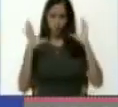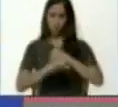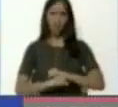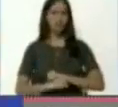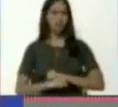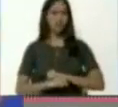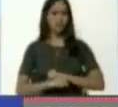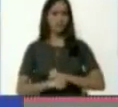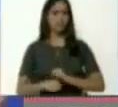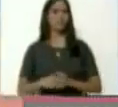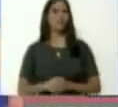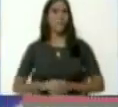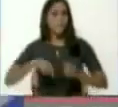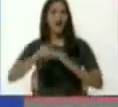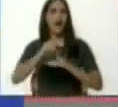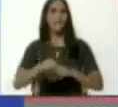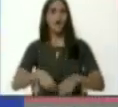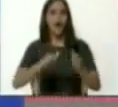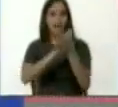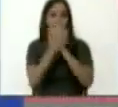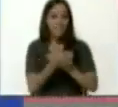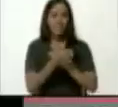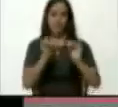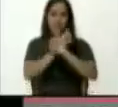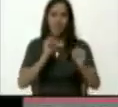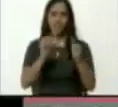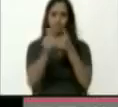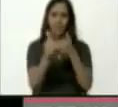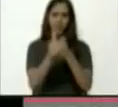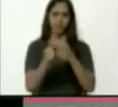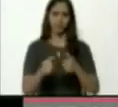noches, Pinky. Vamos al cese definitivo de la usurpación.